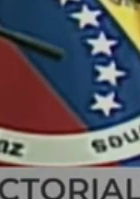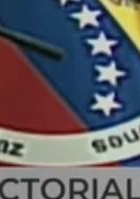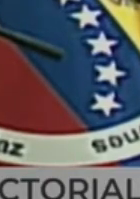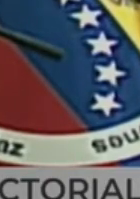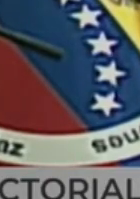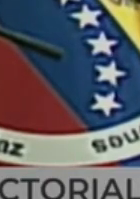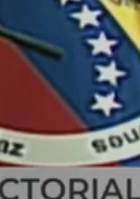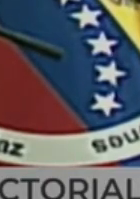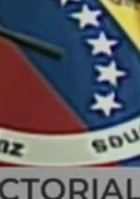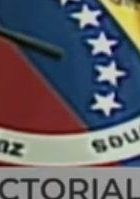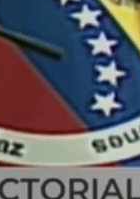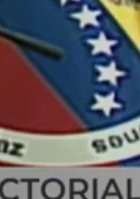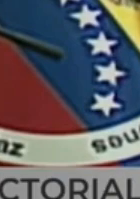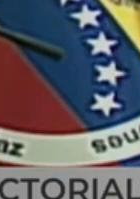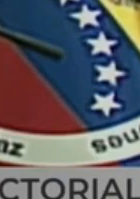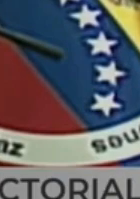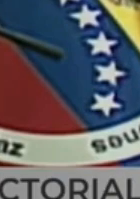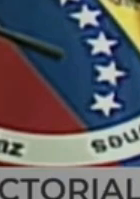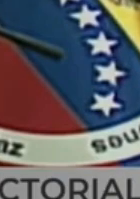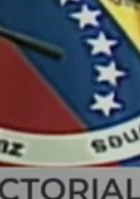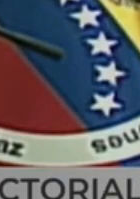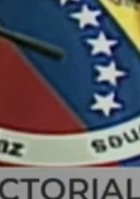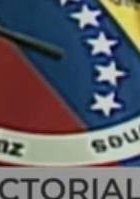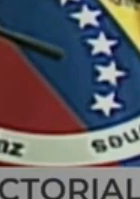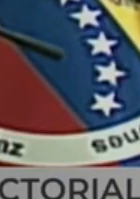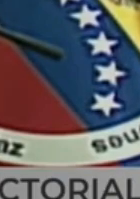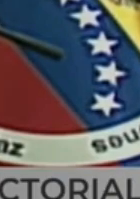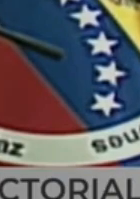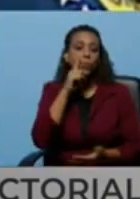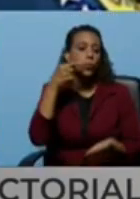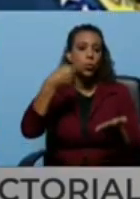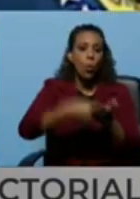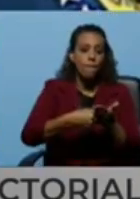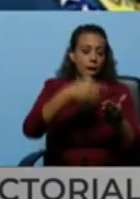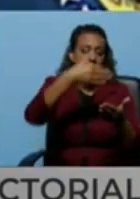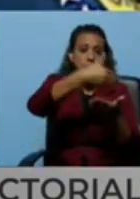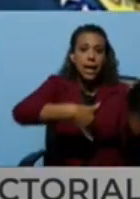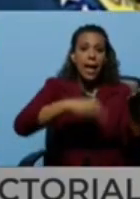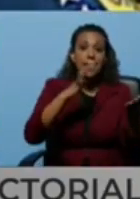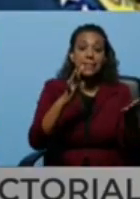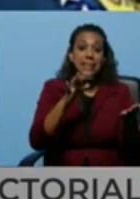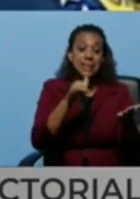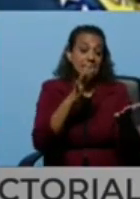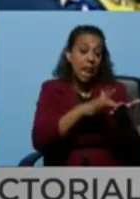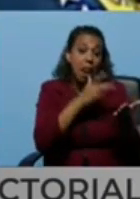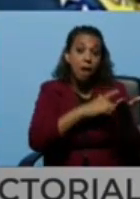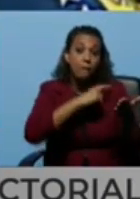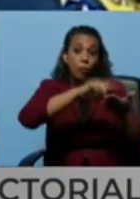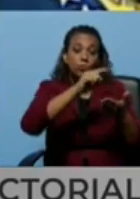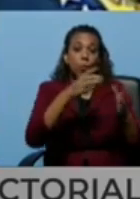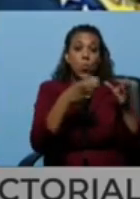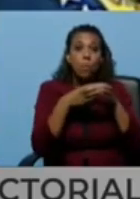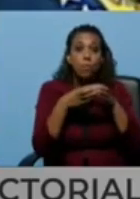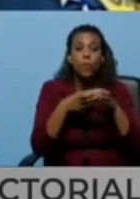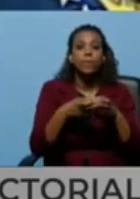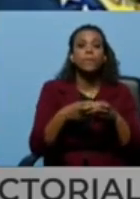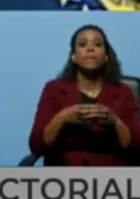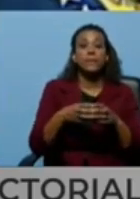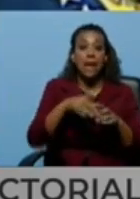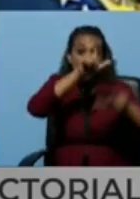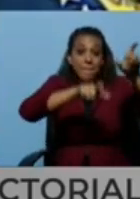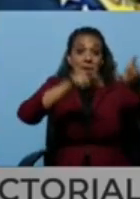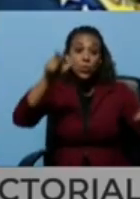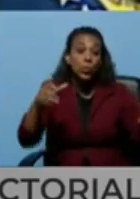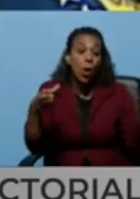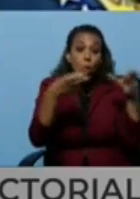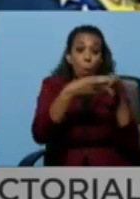Más de 400 fusiles de distinto tipo, Comando AZ, ahí tenemos las personas